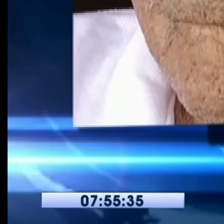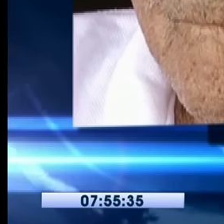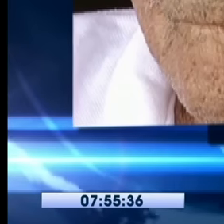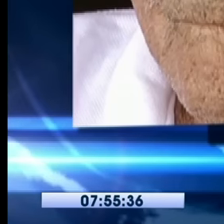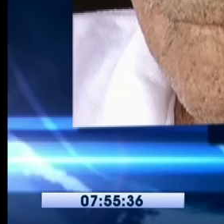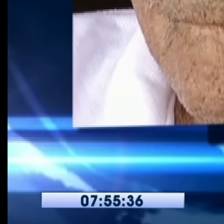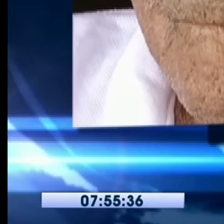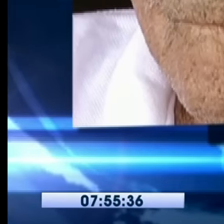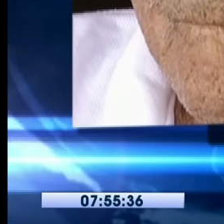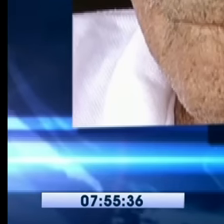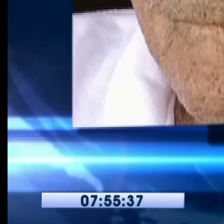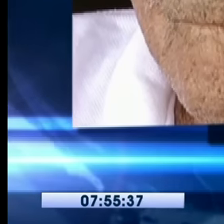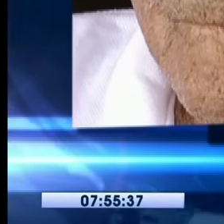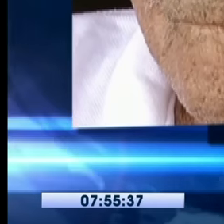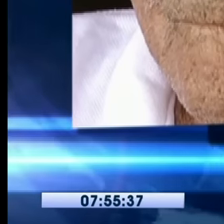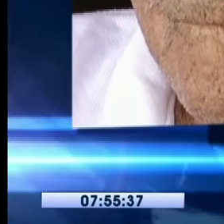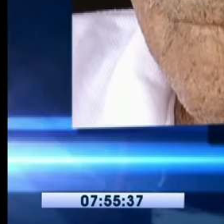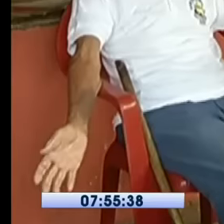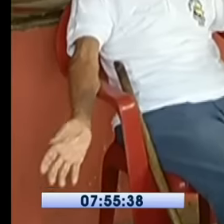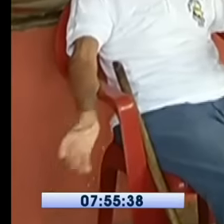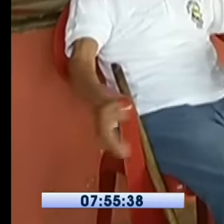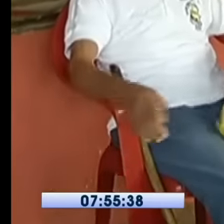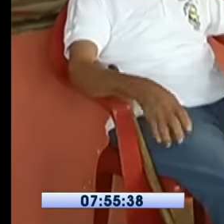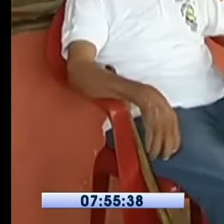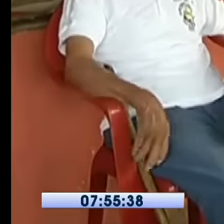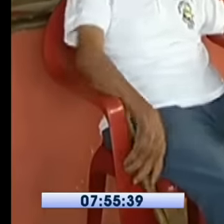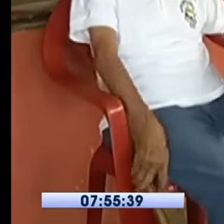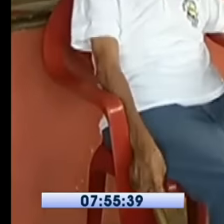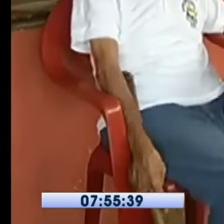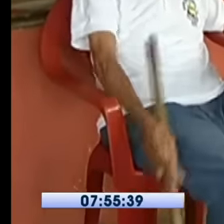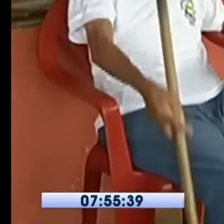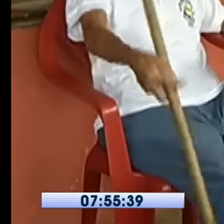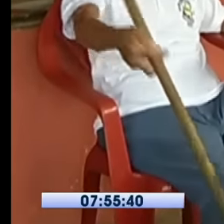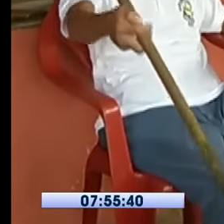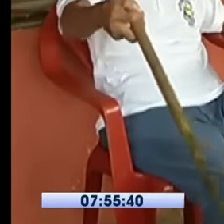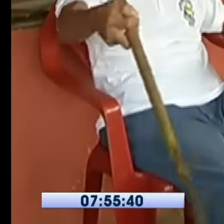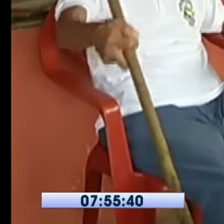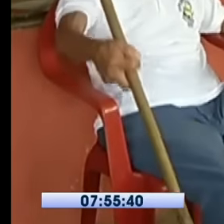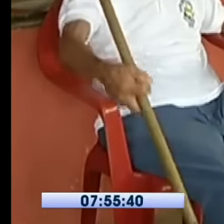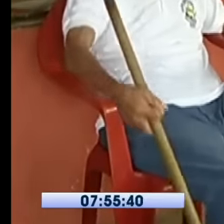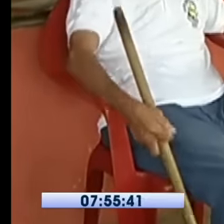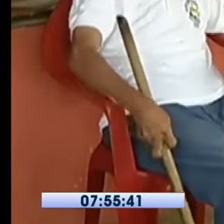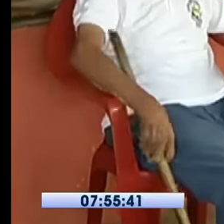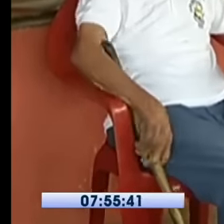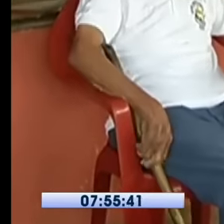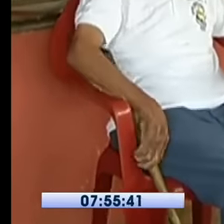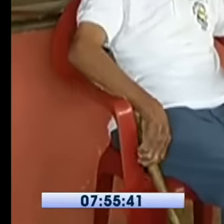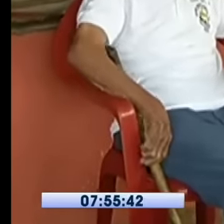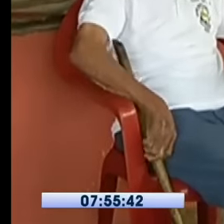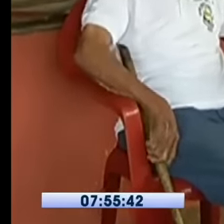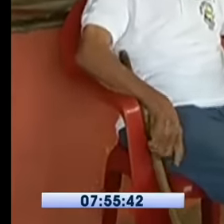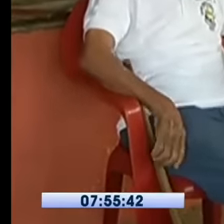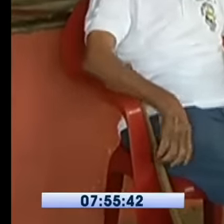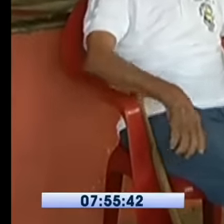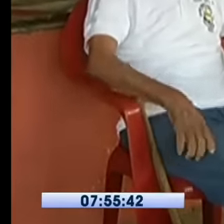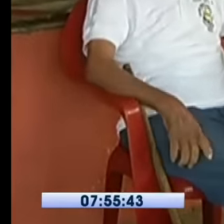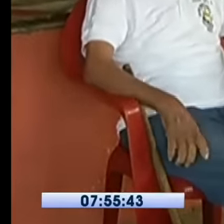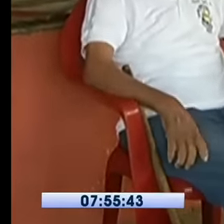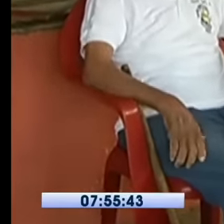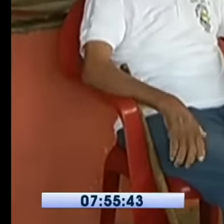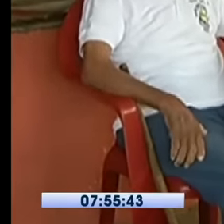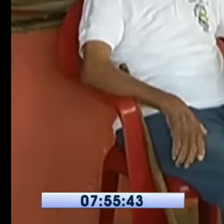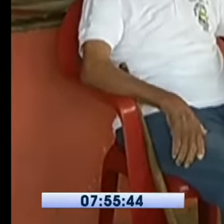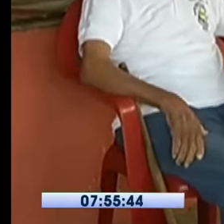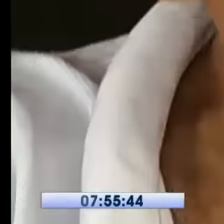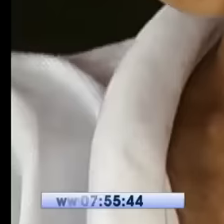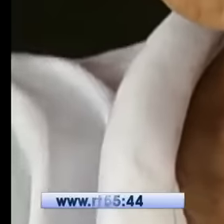8511 de Doña Rosa Ávila seguramente el abuelito estará feliz de reencontrarse con los suyos